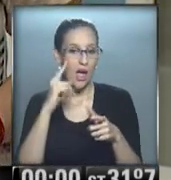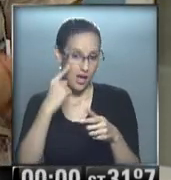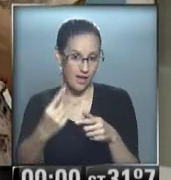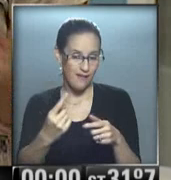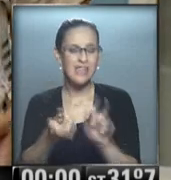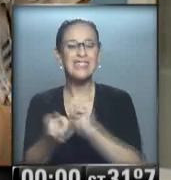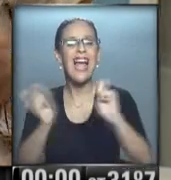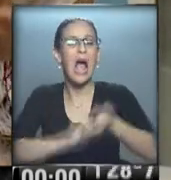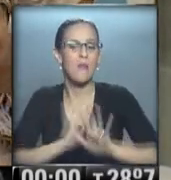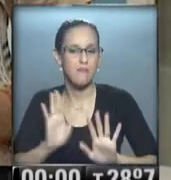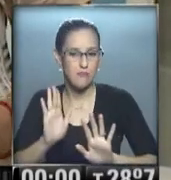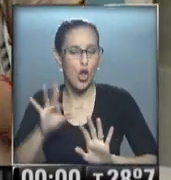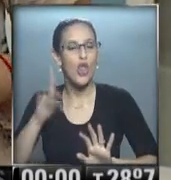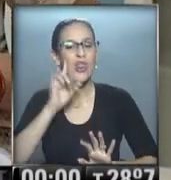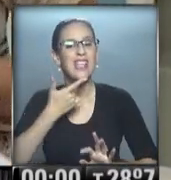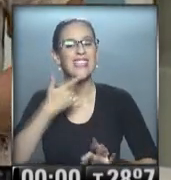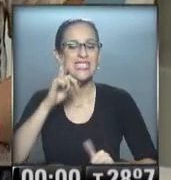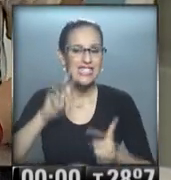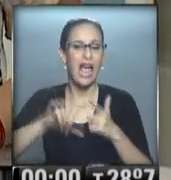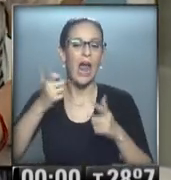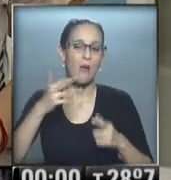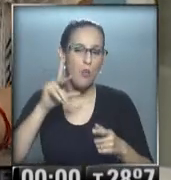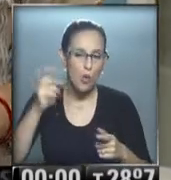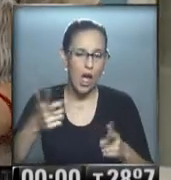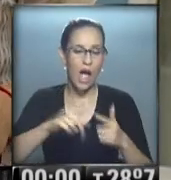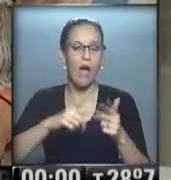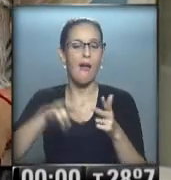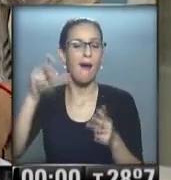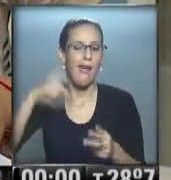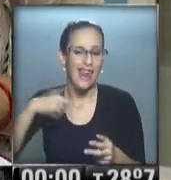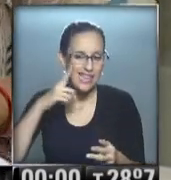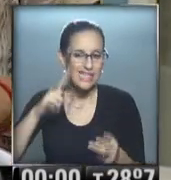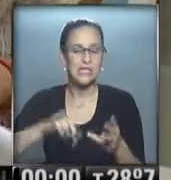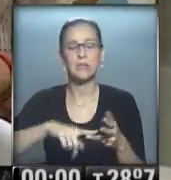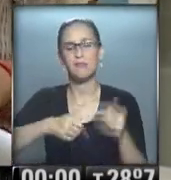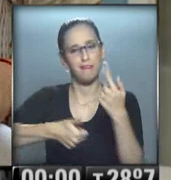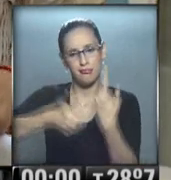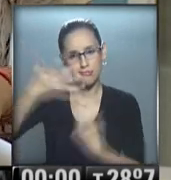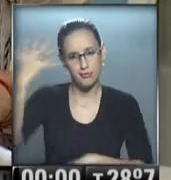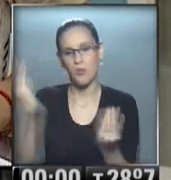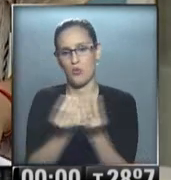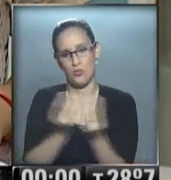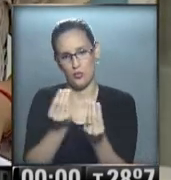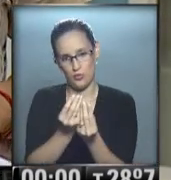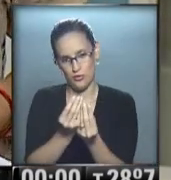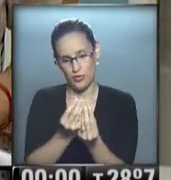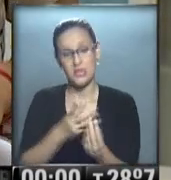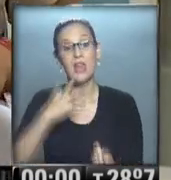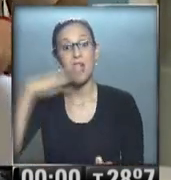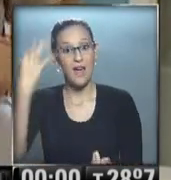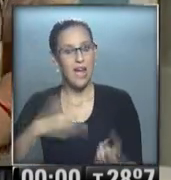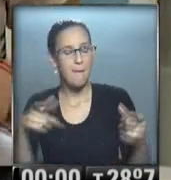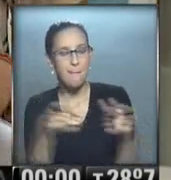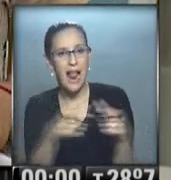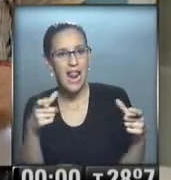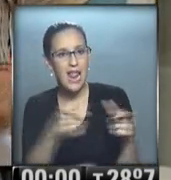restaurada con Emilio Dizzi, Verugo Carámbula, con Gino Reni, con Paco Fernández de Rosa. La realidad es que es una película que nos viene a